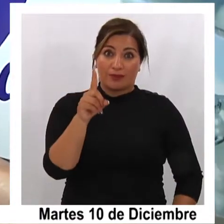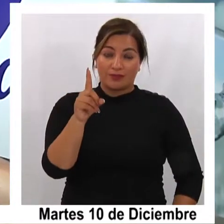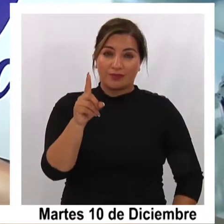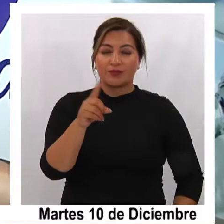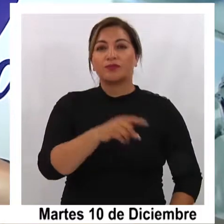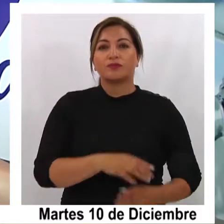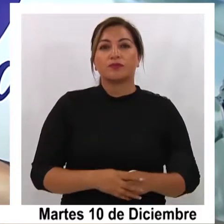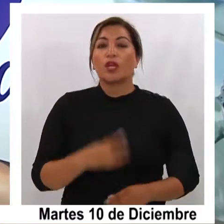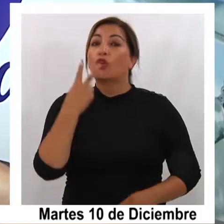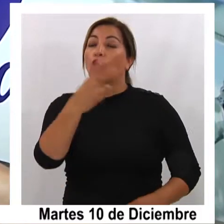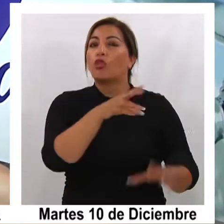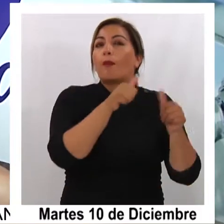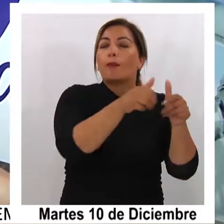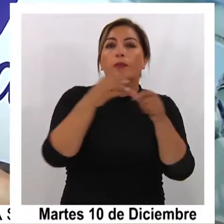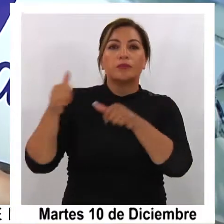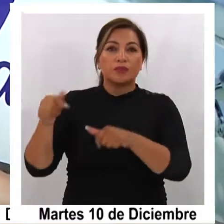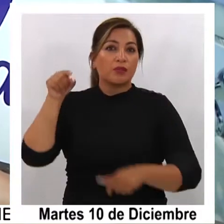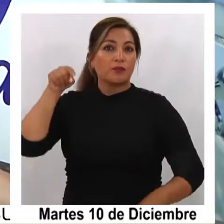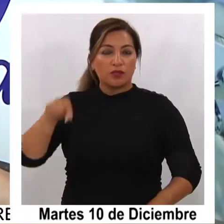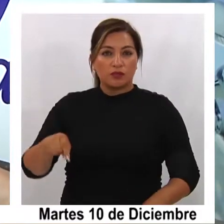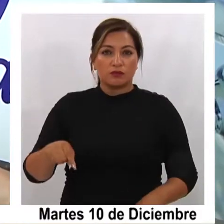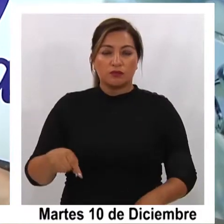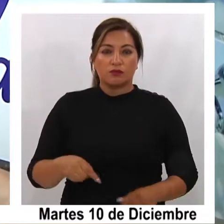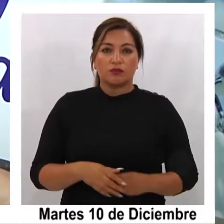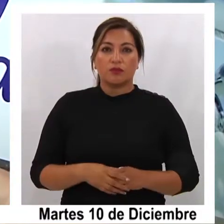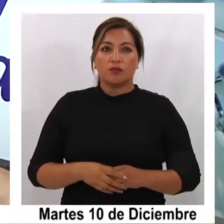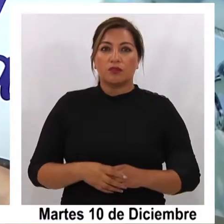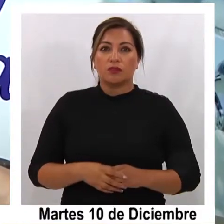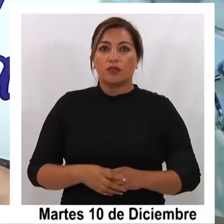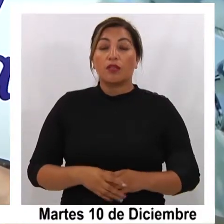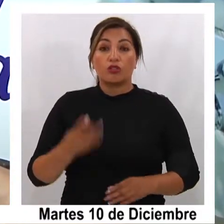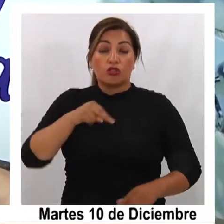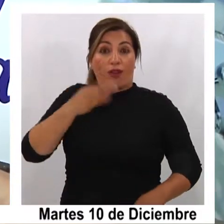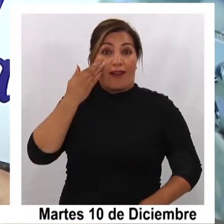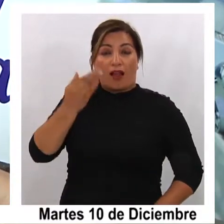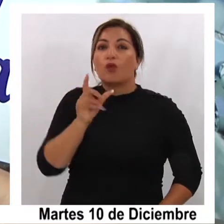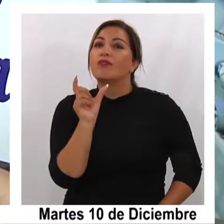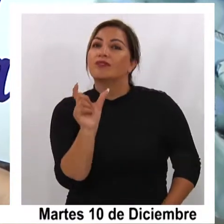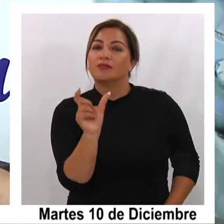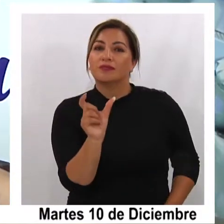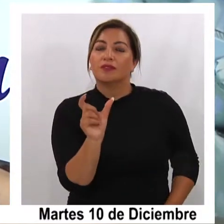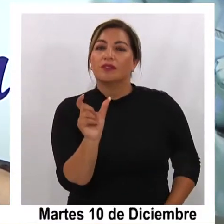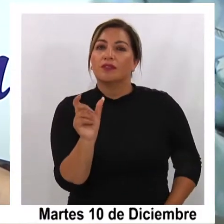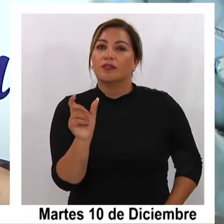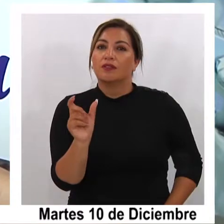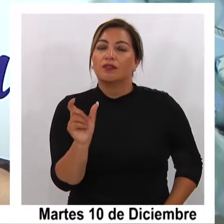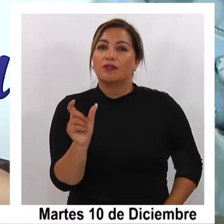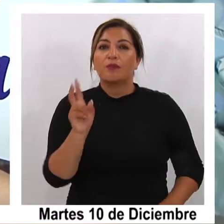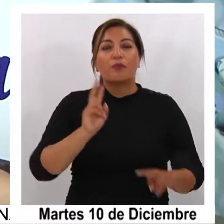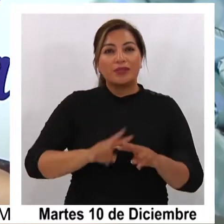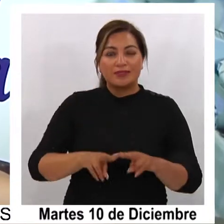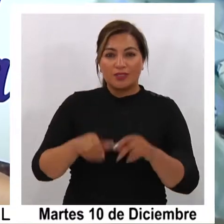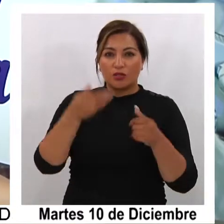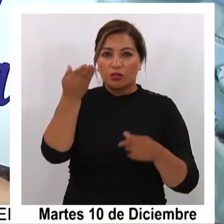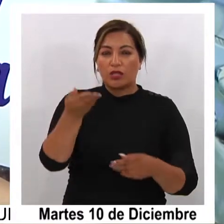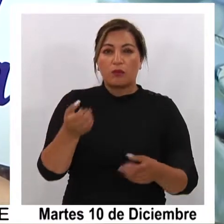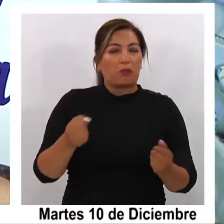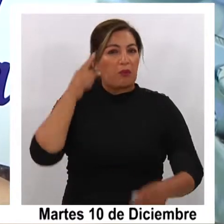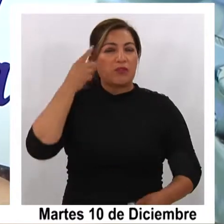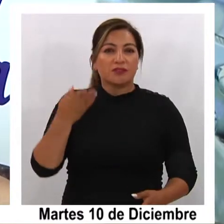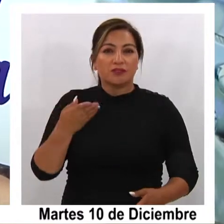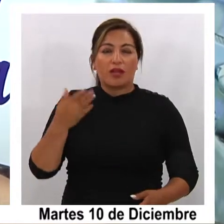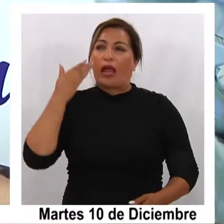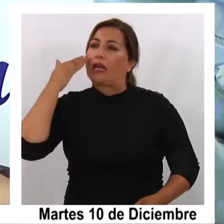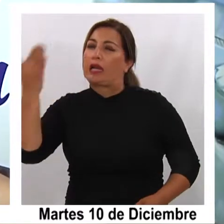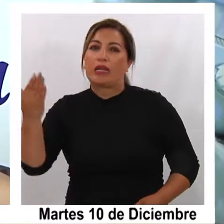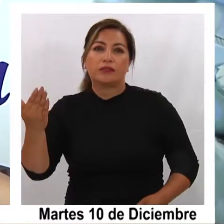masaje que quiera, vale 40.000 pesos, los dos masajes y es por ende que usted se va a ganar una gift card, ¿no? por acceder